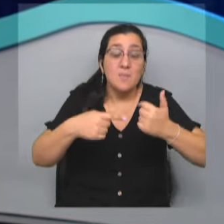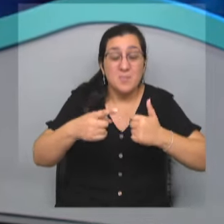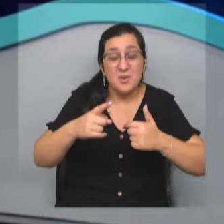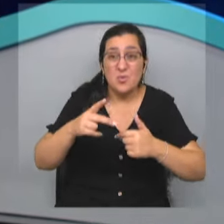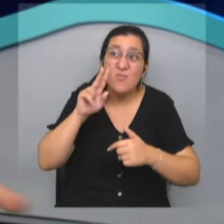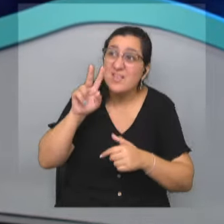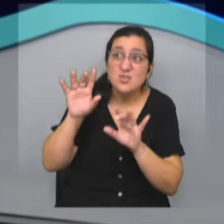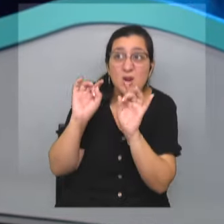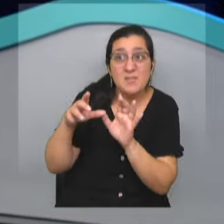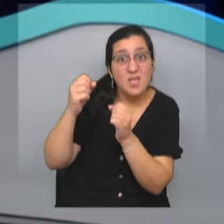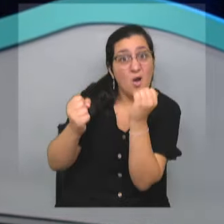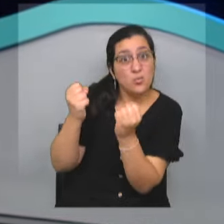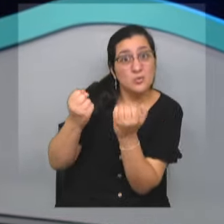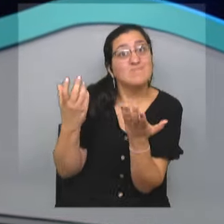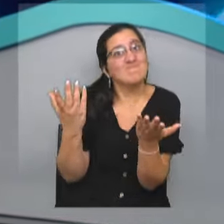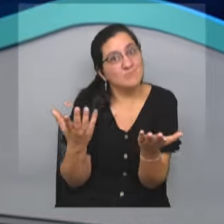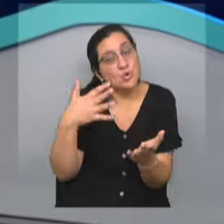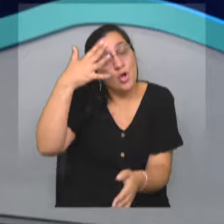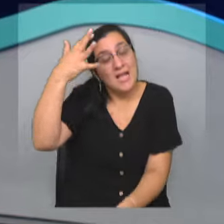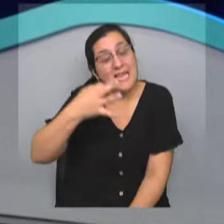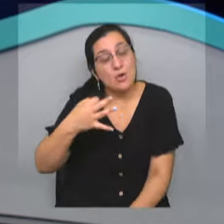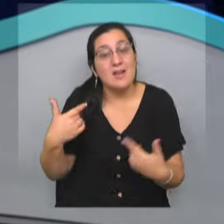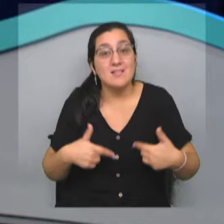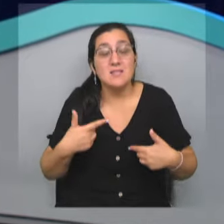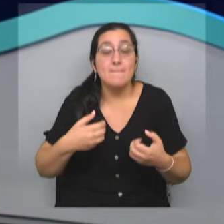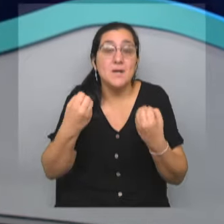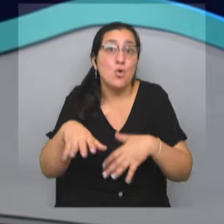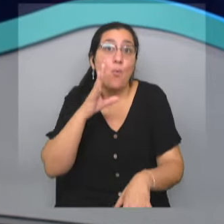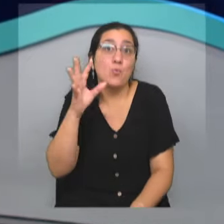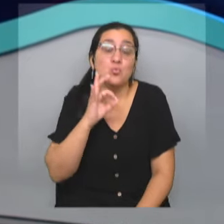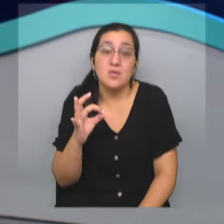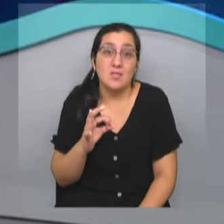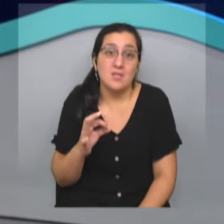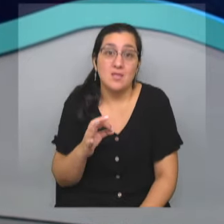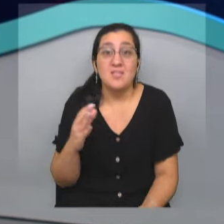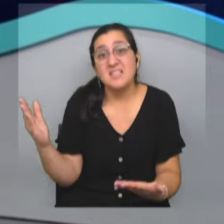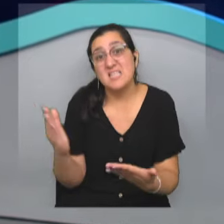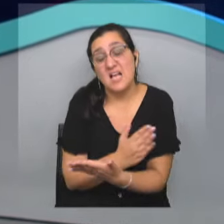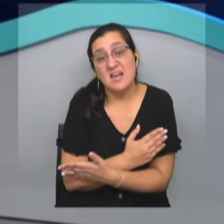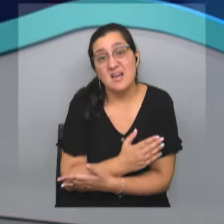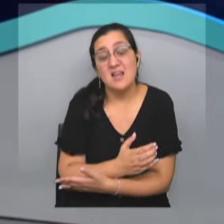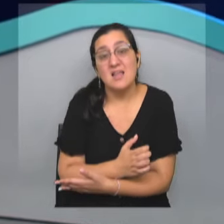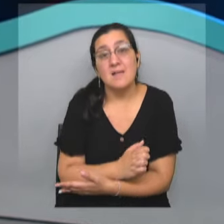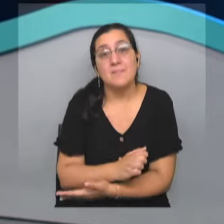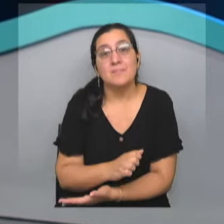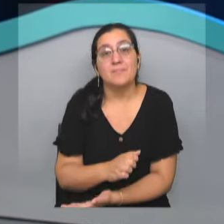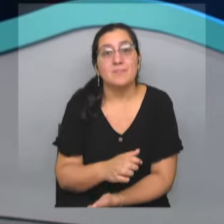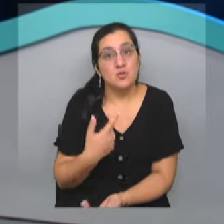ciudad de Montevideo. Por eso creo que la Intendencia se perdió una oportunidad en este caso, como, y lo recuerdo porque lo